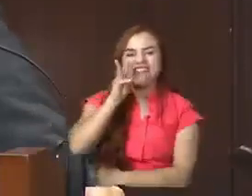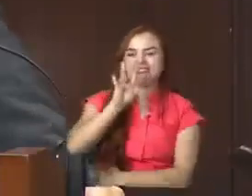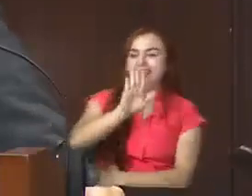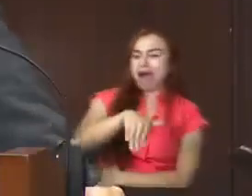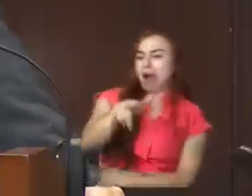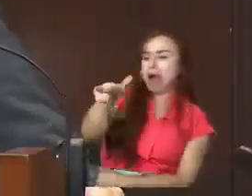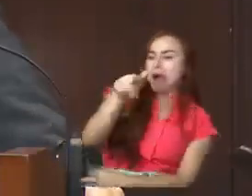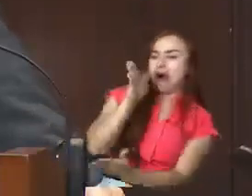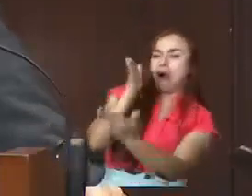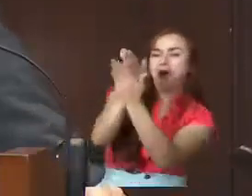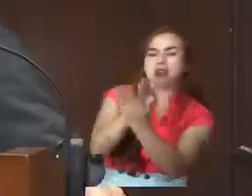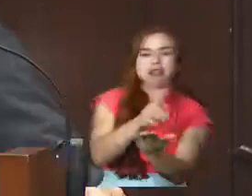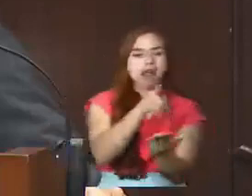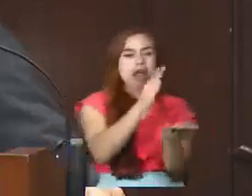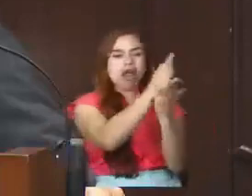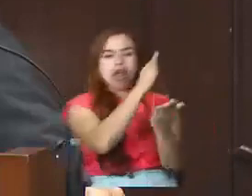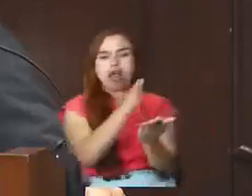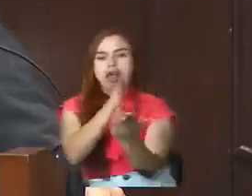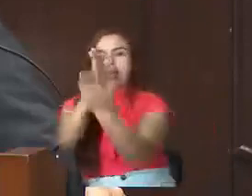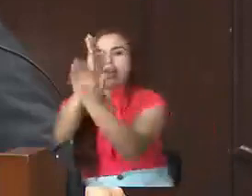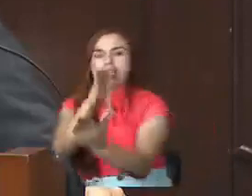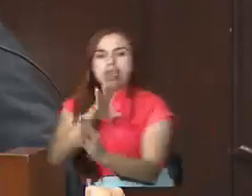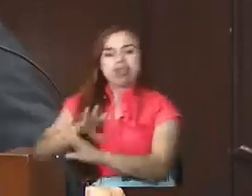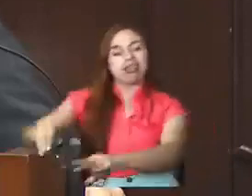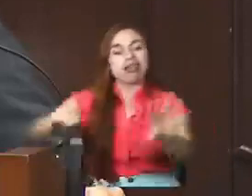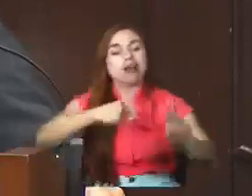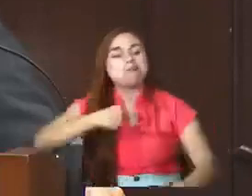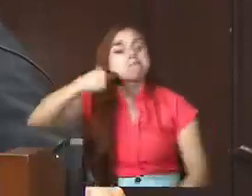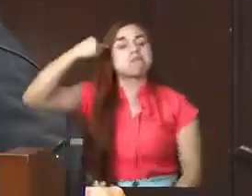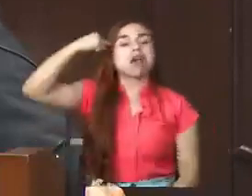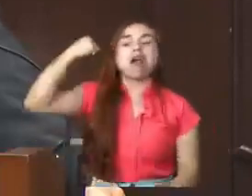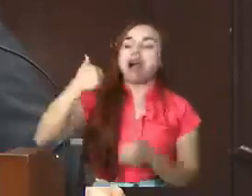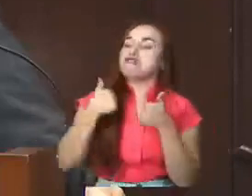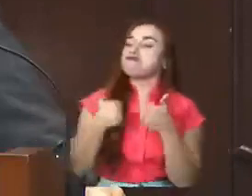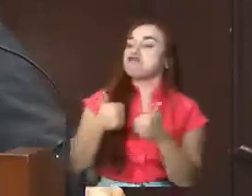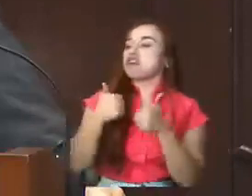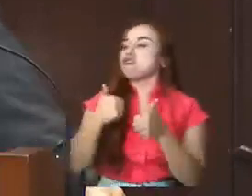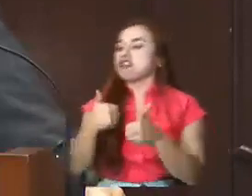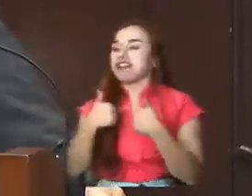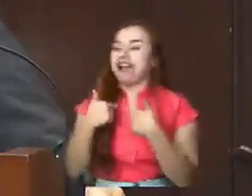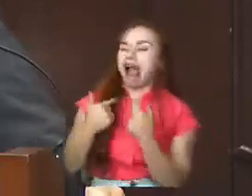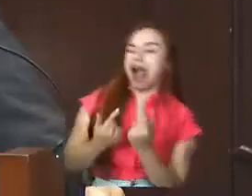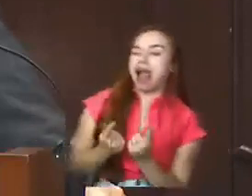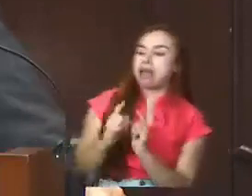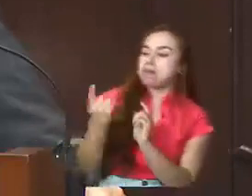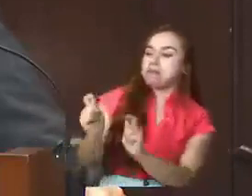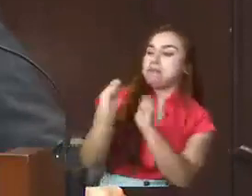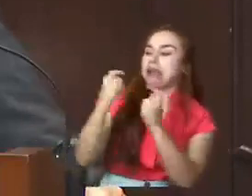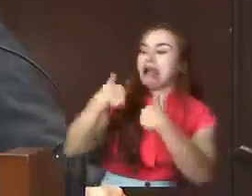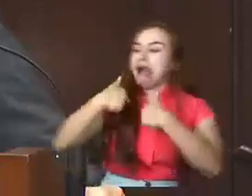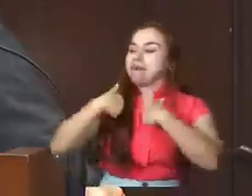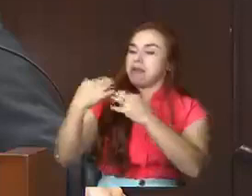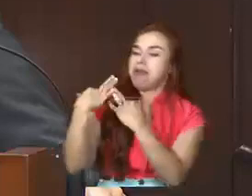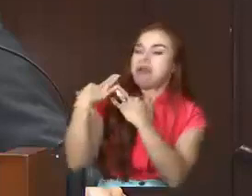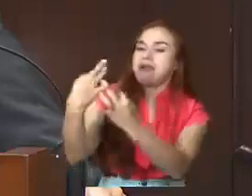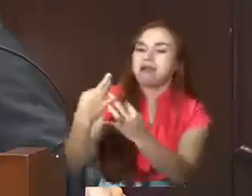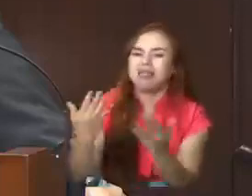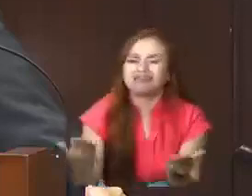pensando que con ellos sacarán ventajas, en vez de construir o proponer escenarios de debates